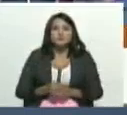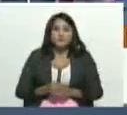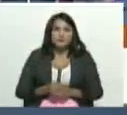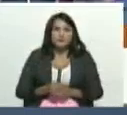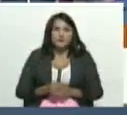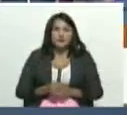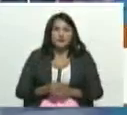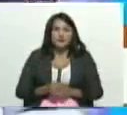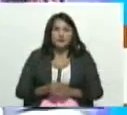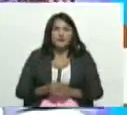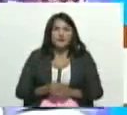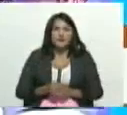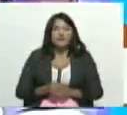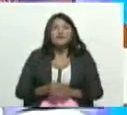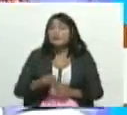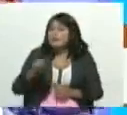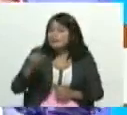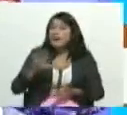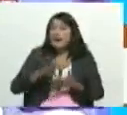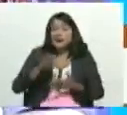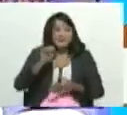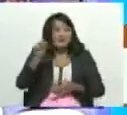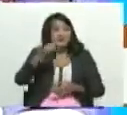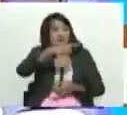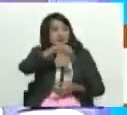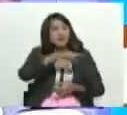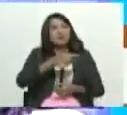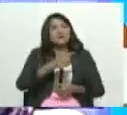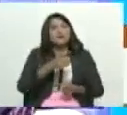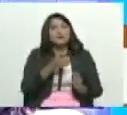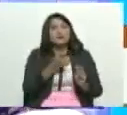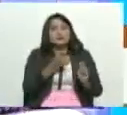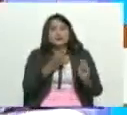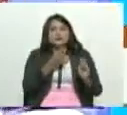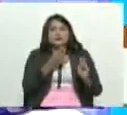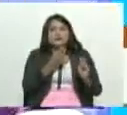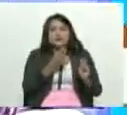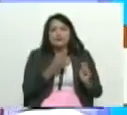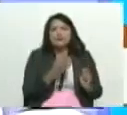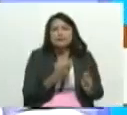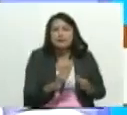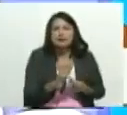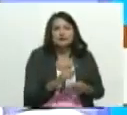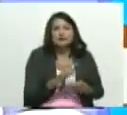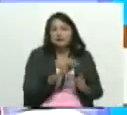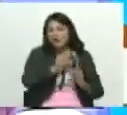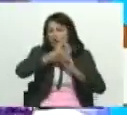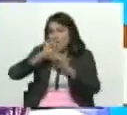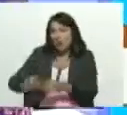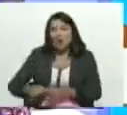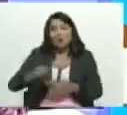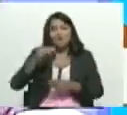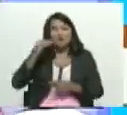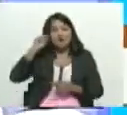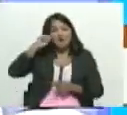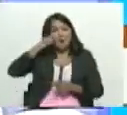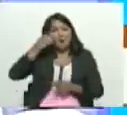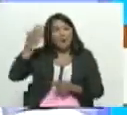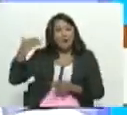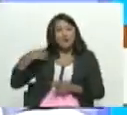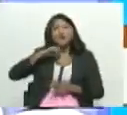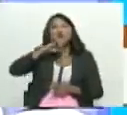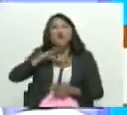neoliberalismo el capitalismo ellos tratan de ir en contra de esta memoria que ellos tratan